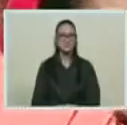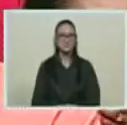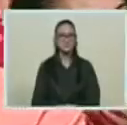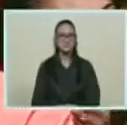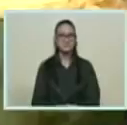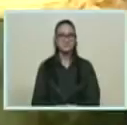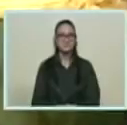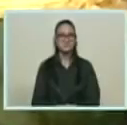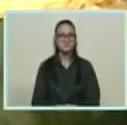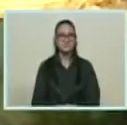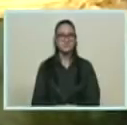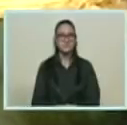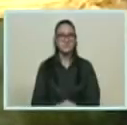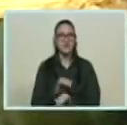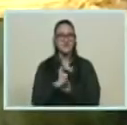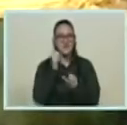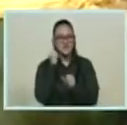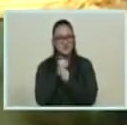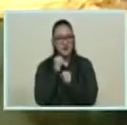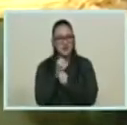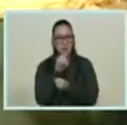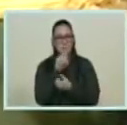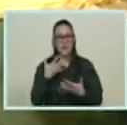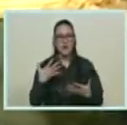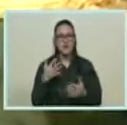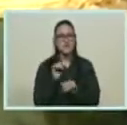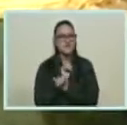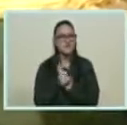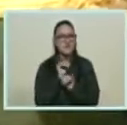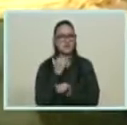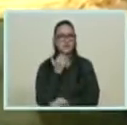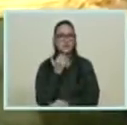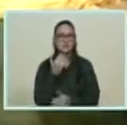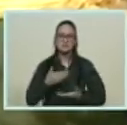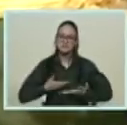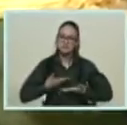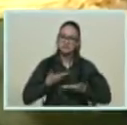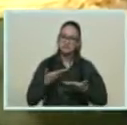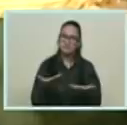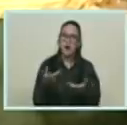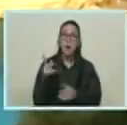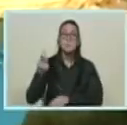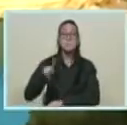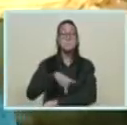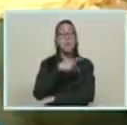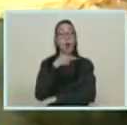Yo quiero terminar esta jornada de trabajo tan hermosa y regalarles un poema.